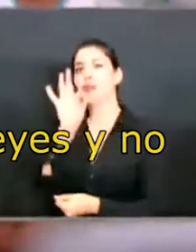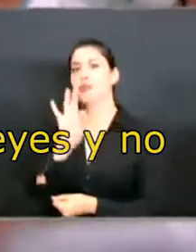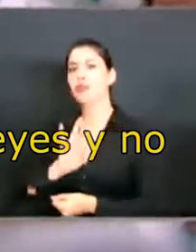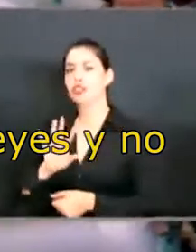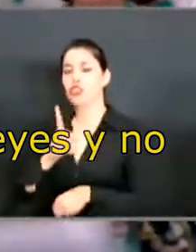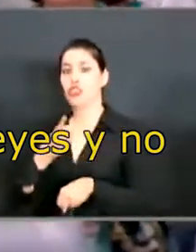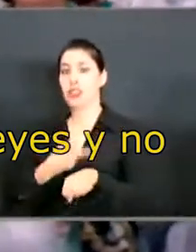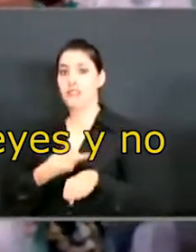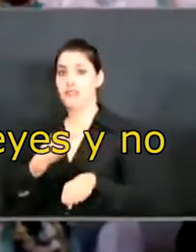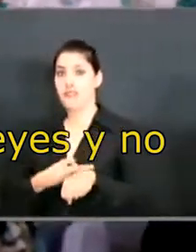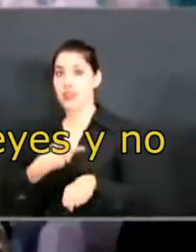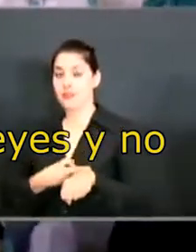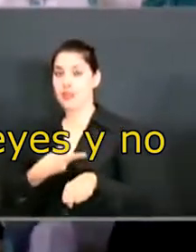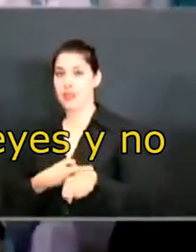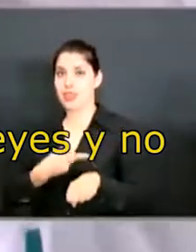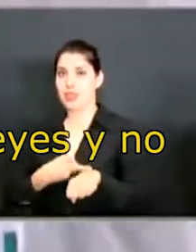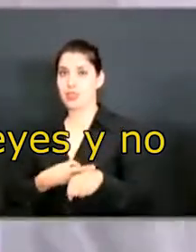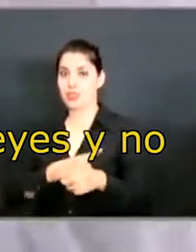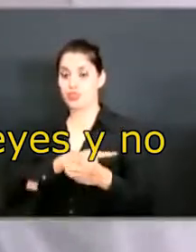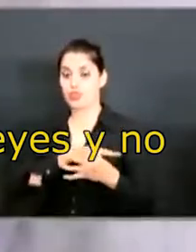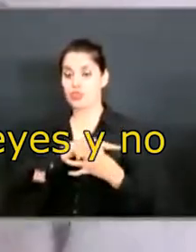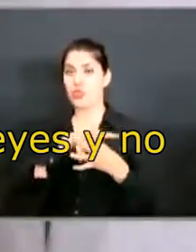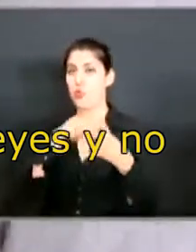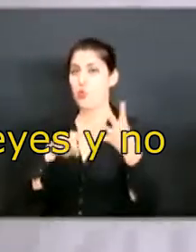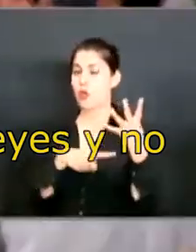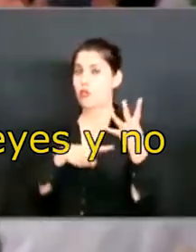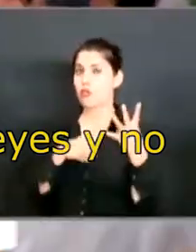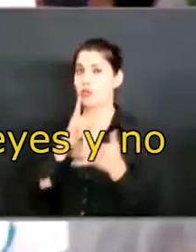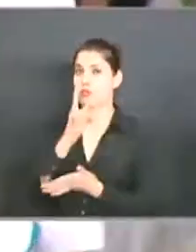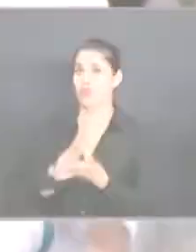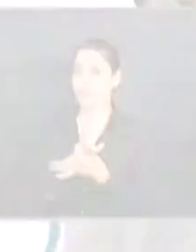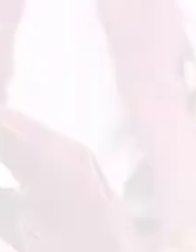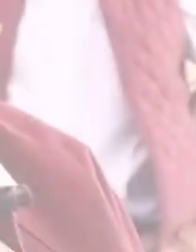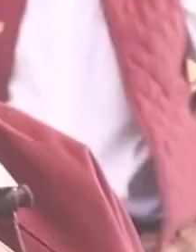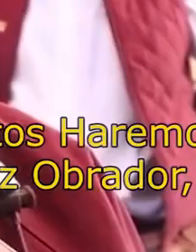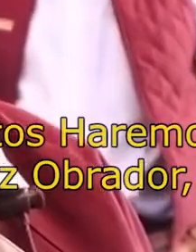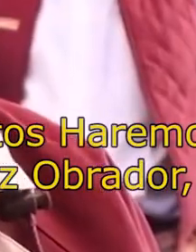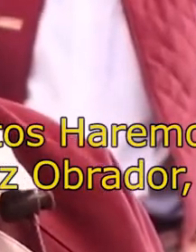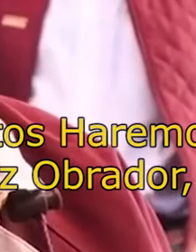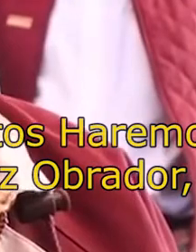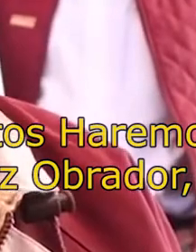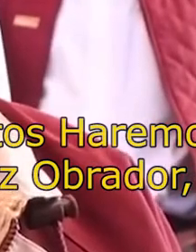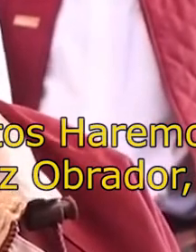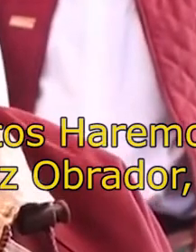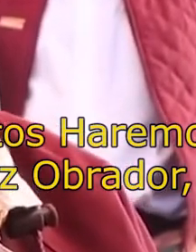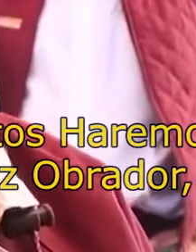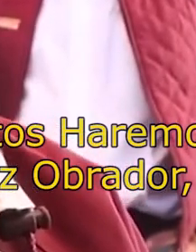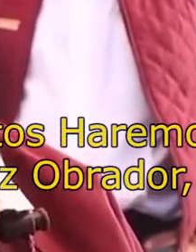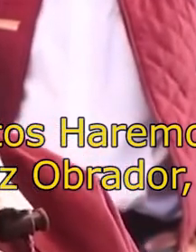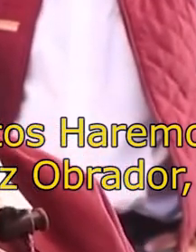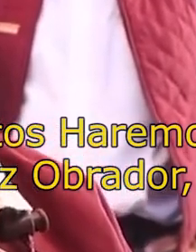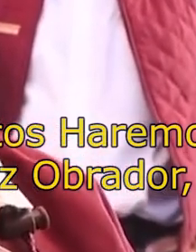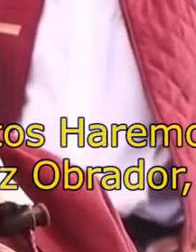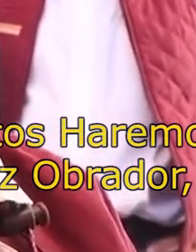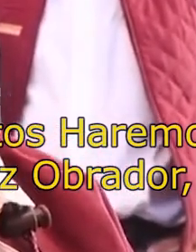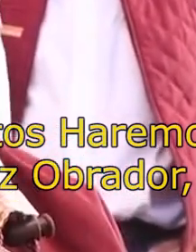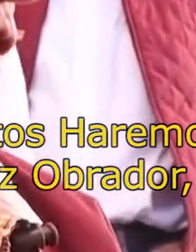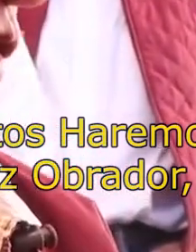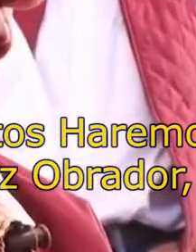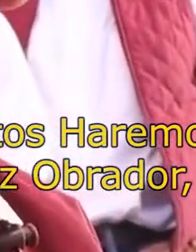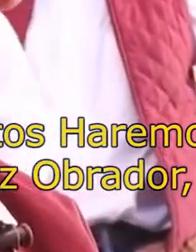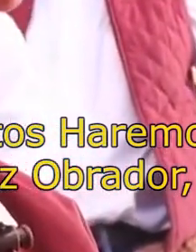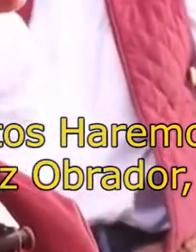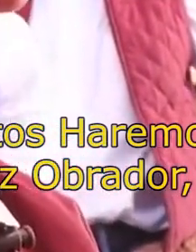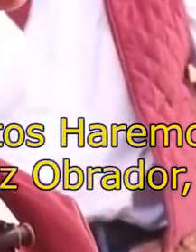país de instituciones, de leyes y no uno de amnistía. El candidato de la coalición Juntos Haremos